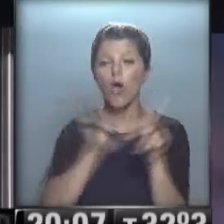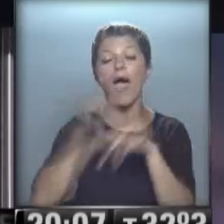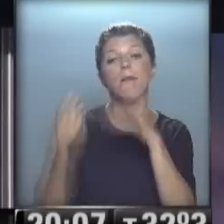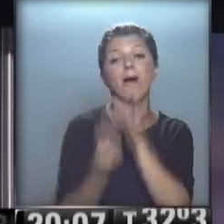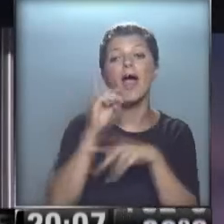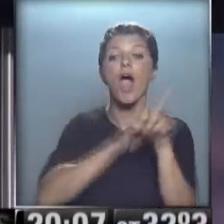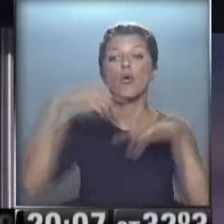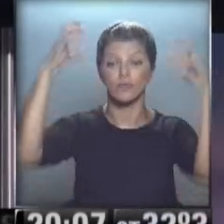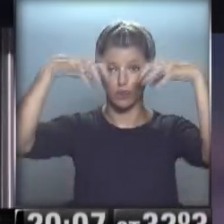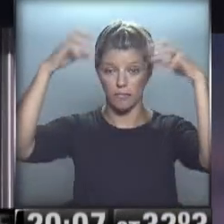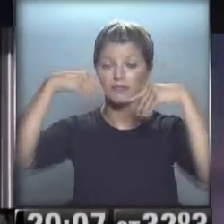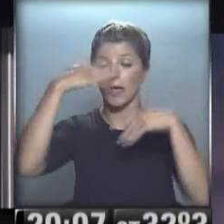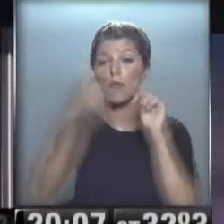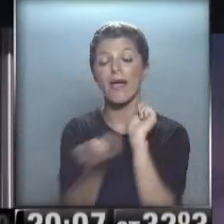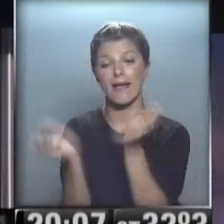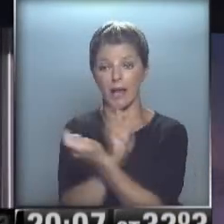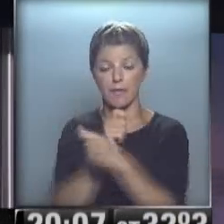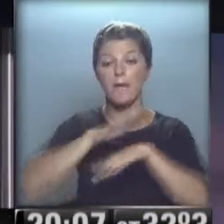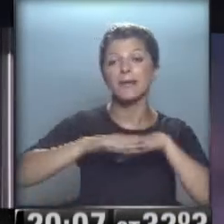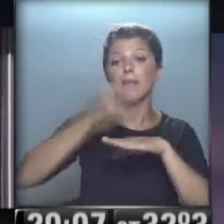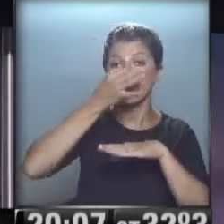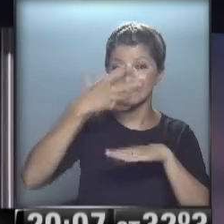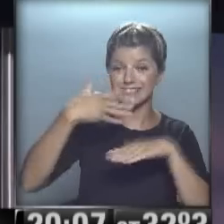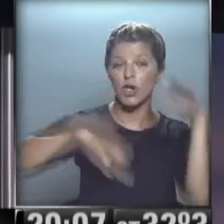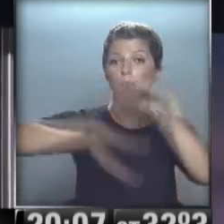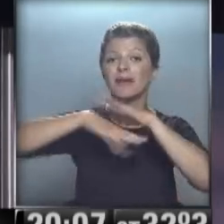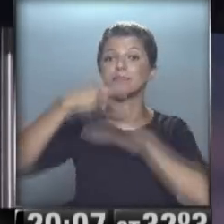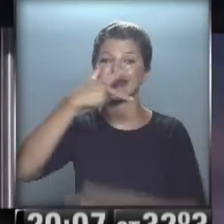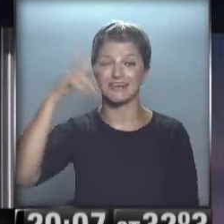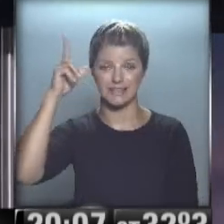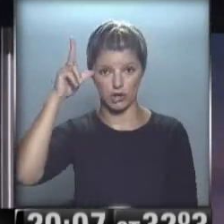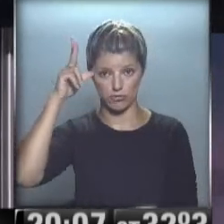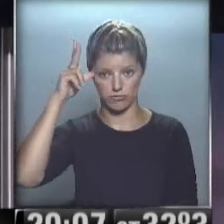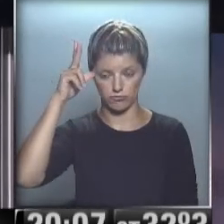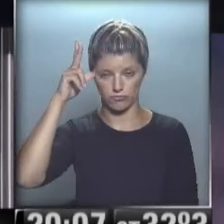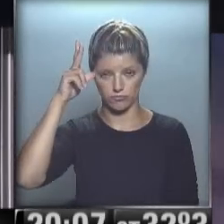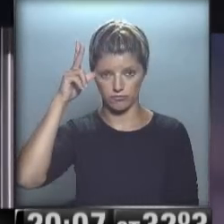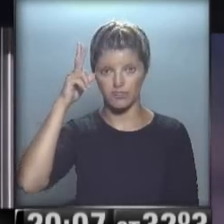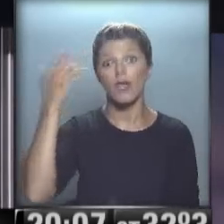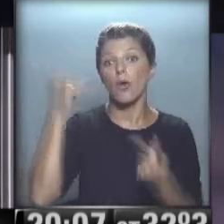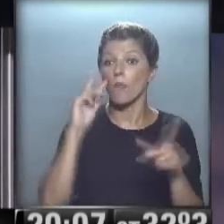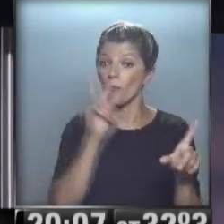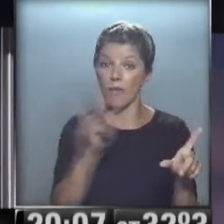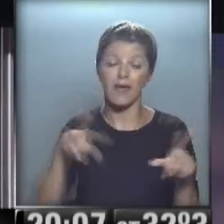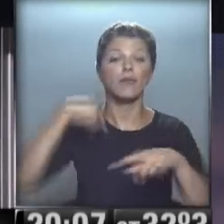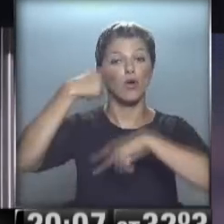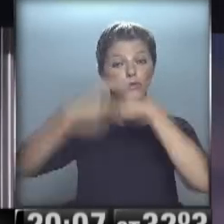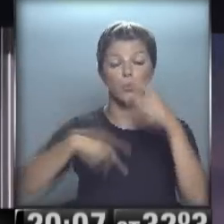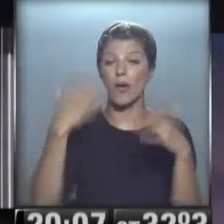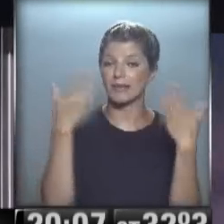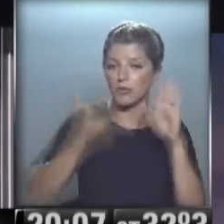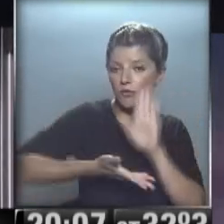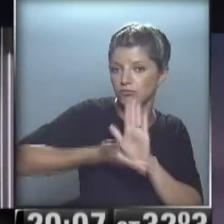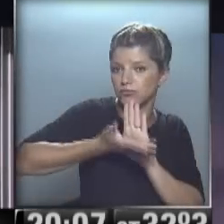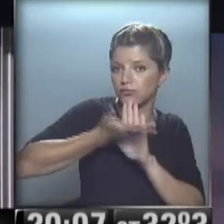mañana, luego mejoramientos temporarios, 25 la mínima, apenas 38 grados la temperatura máxima. Como verán, seguimos con temperaturas muy elevadas